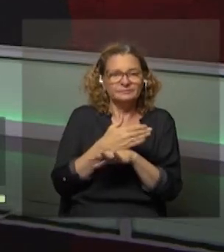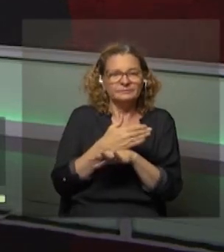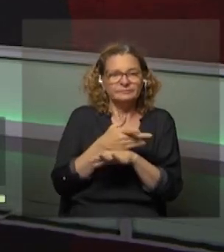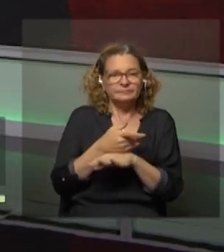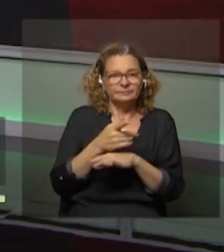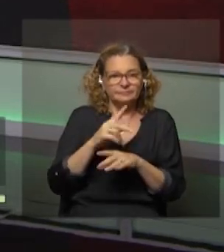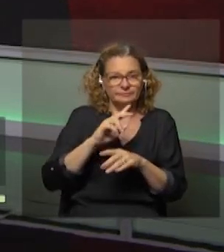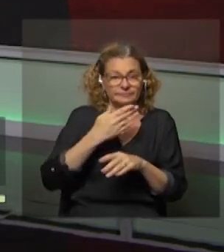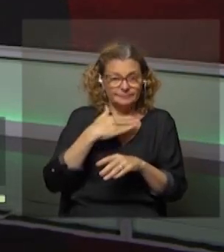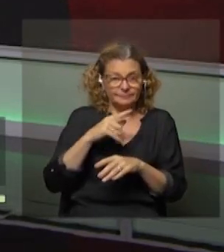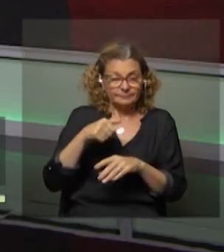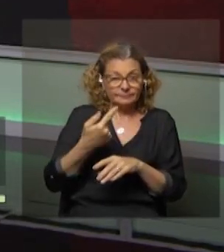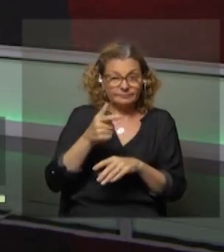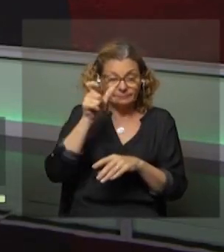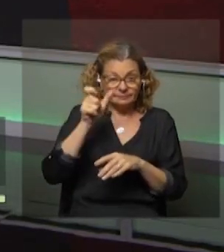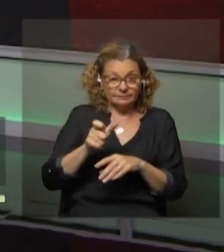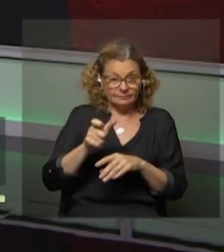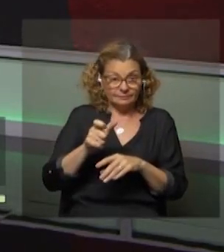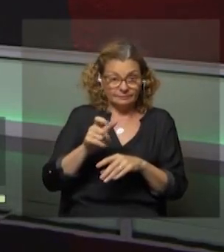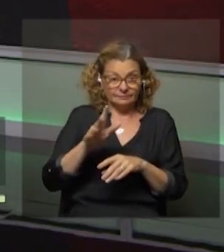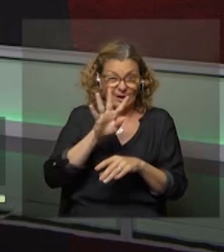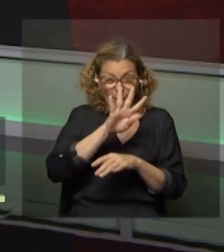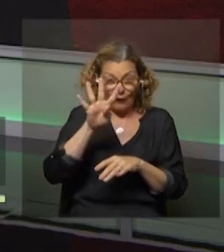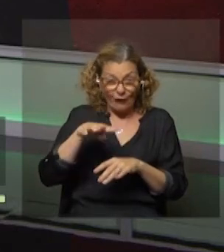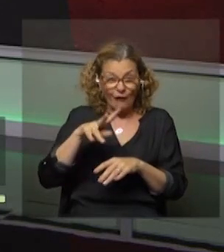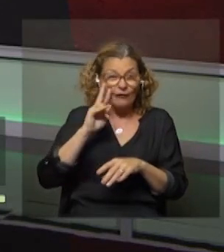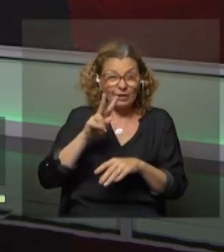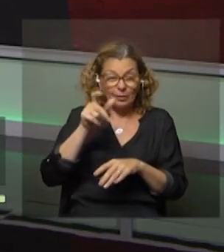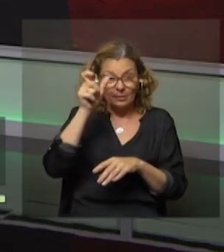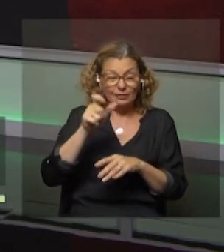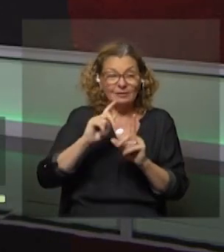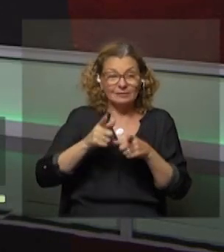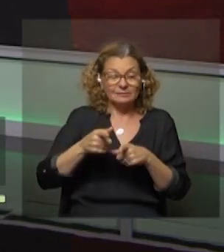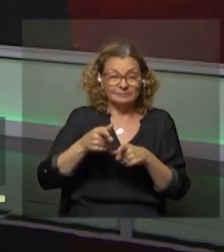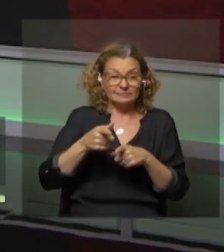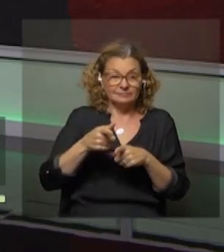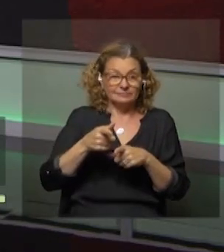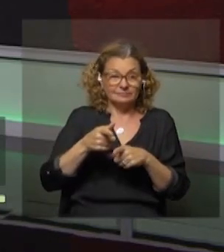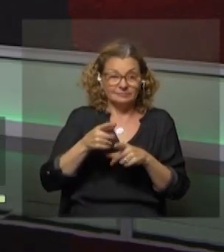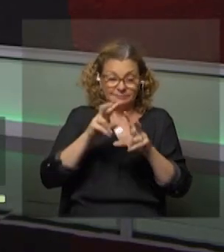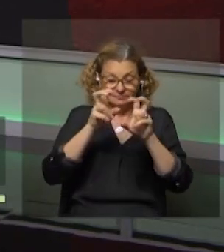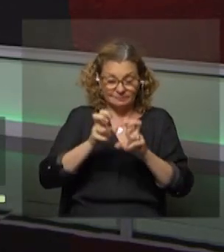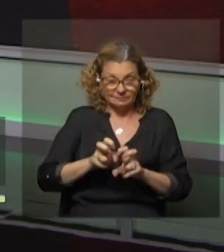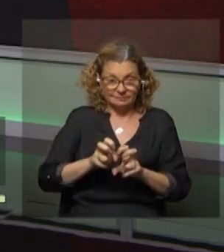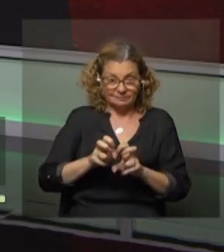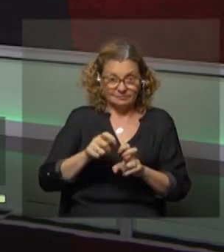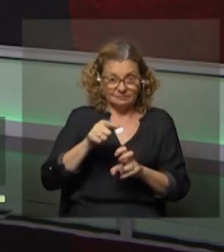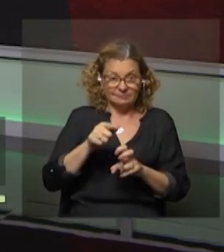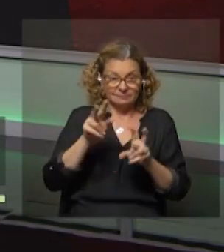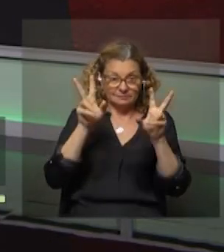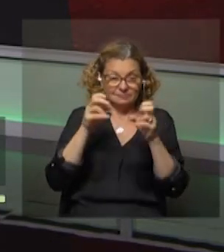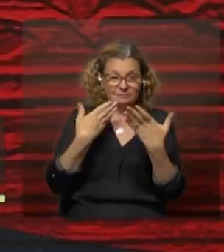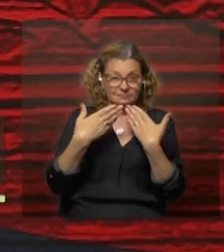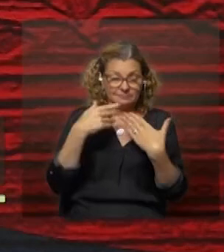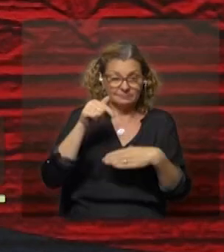que otras de las personas vinculadas en este esquema que estamos viendo en este momento también deberían ser investigadas y sobre eso fue que